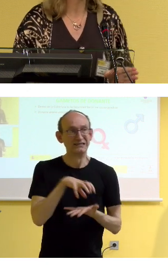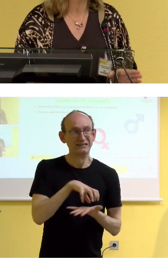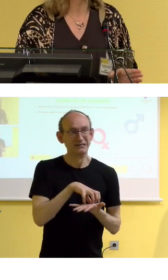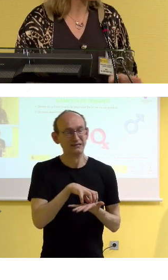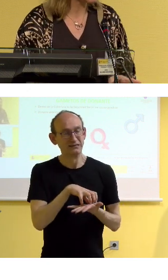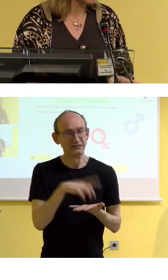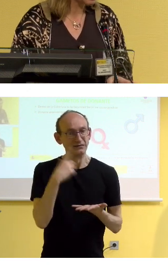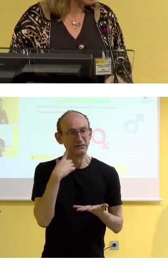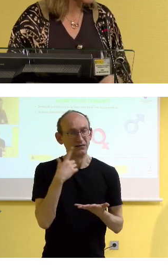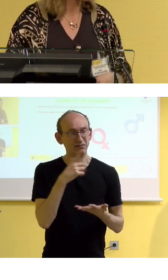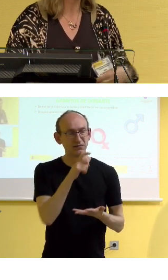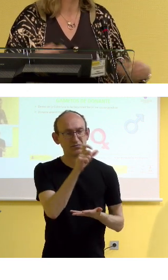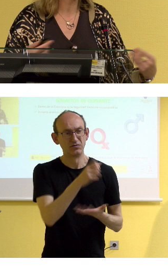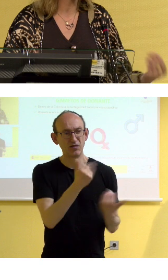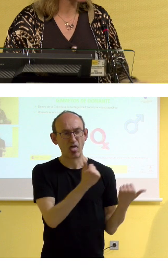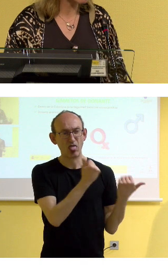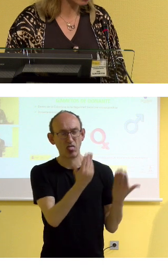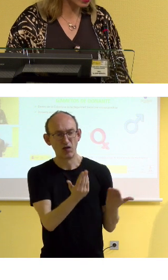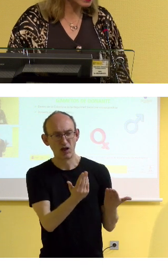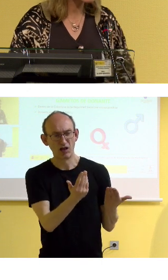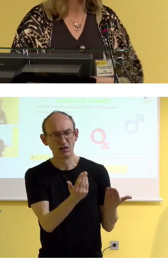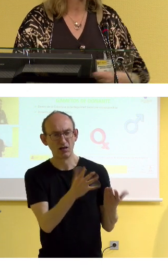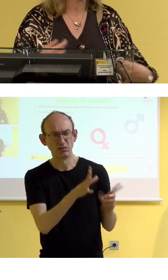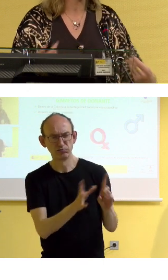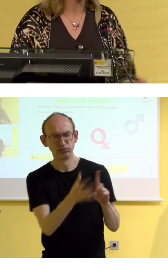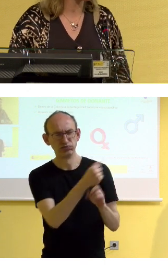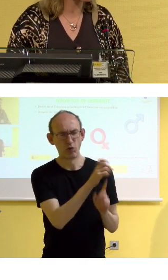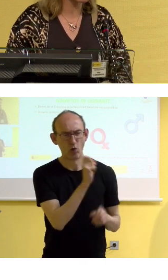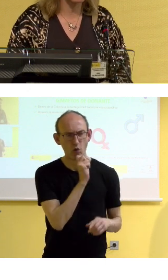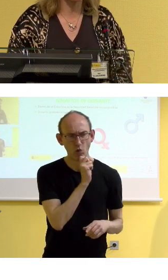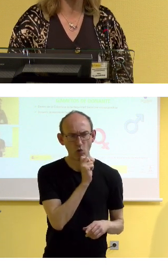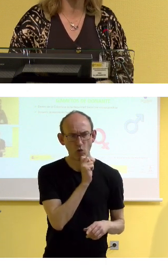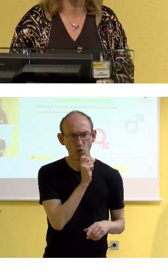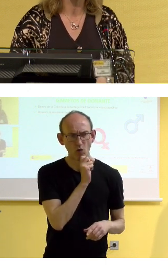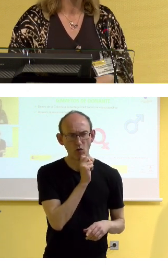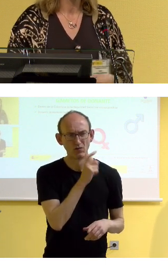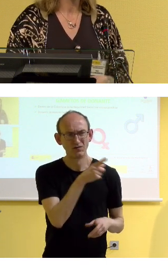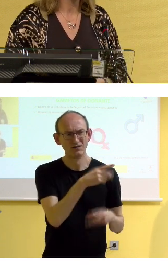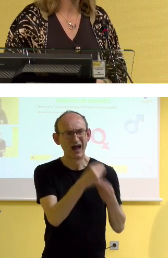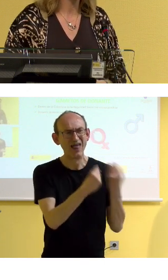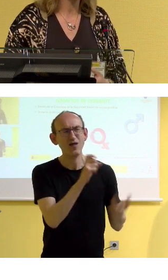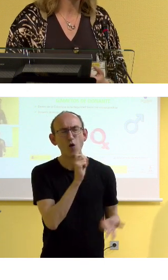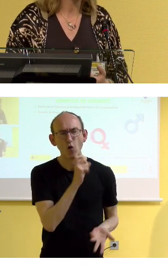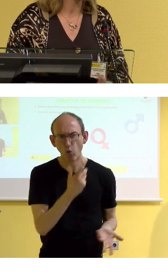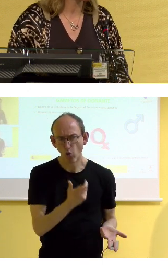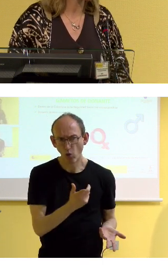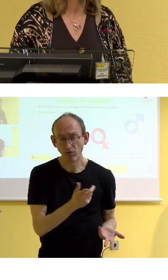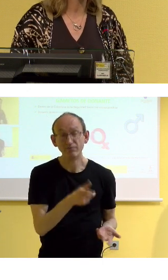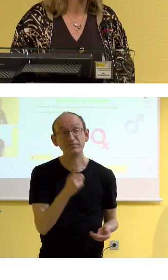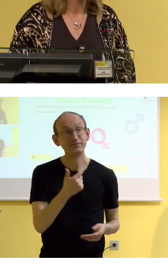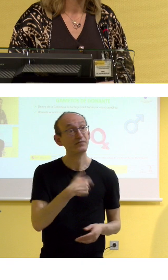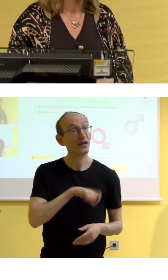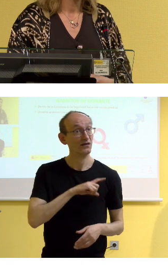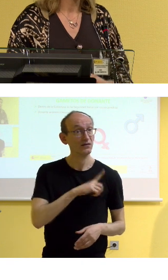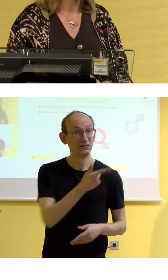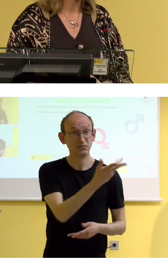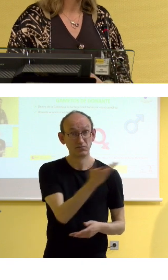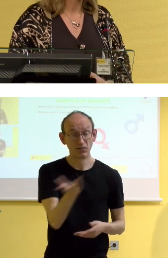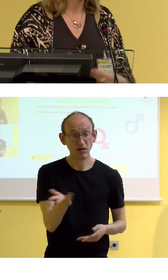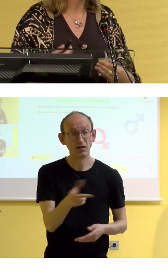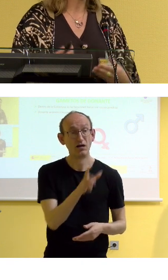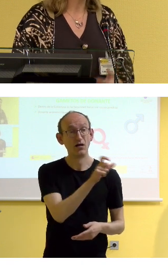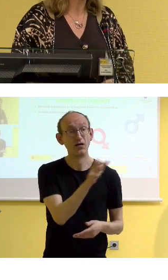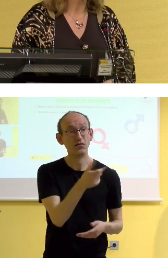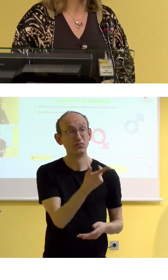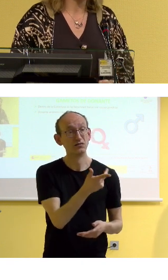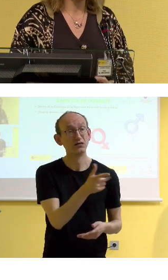tema de los donantes y cómo conseguimos los donantes y qué se hace a esos donantes. Bueno, pues tenéis que saber que en España los donantes